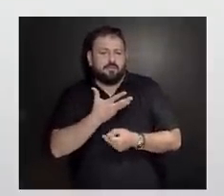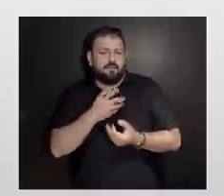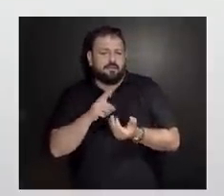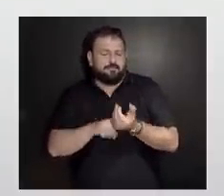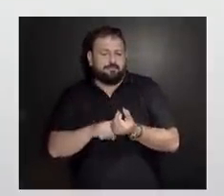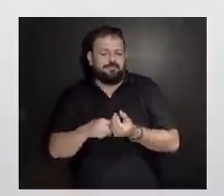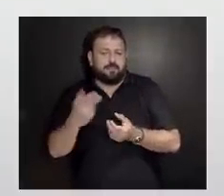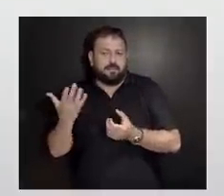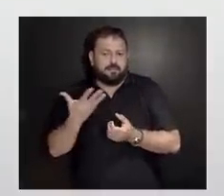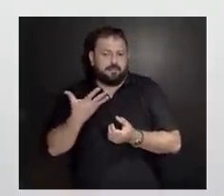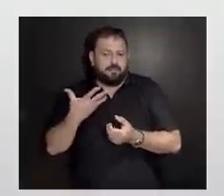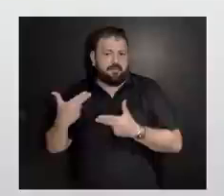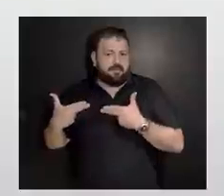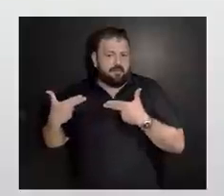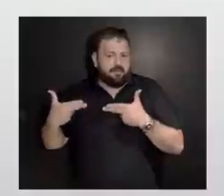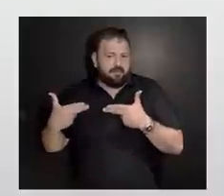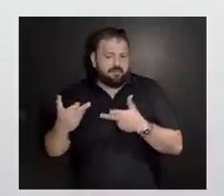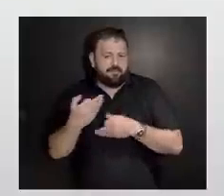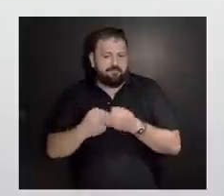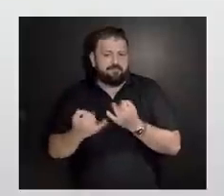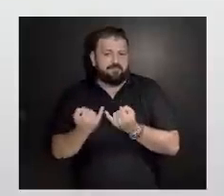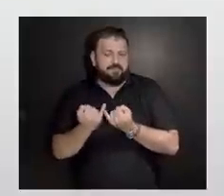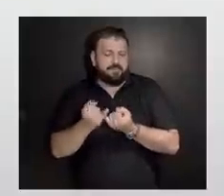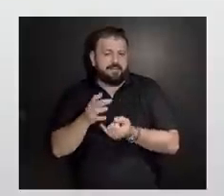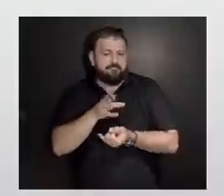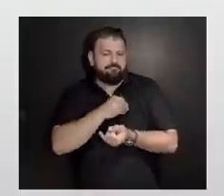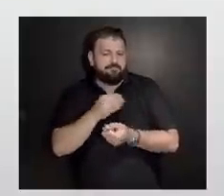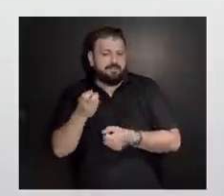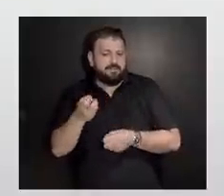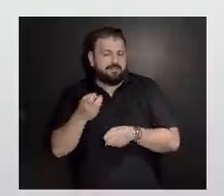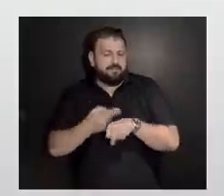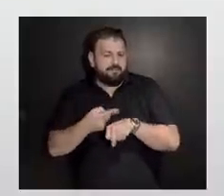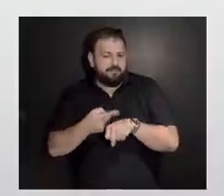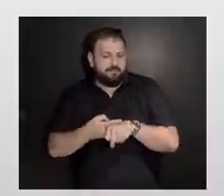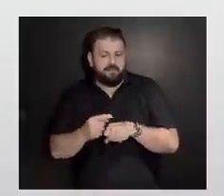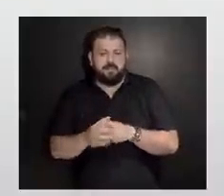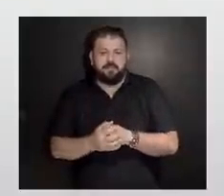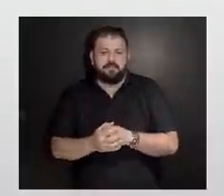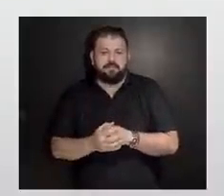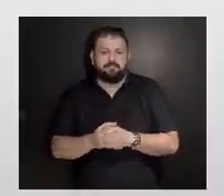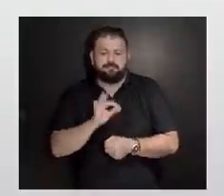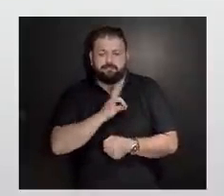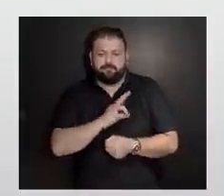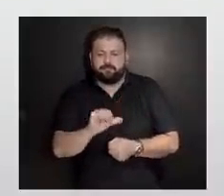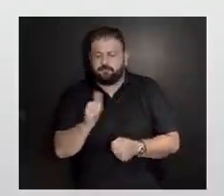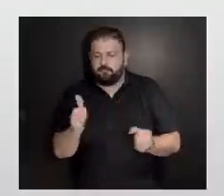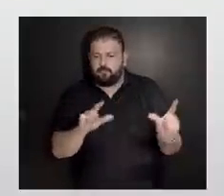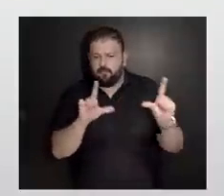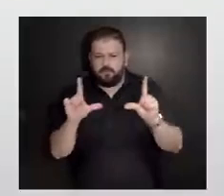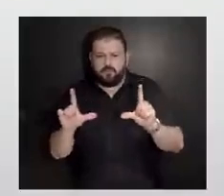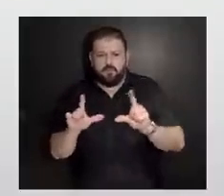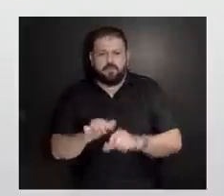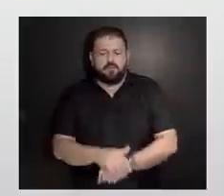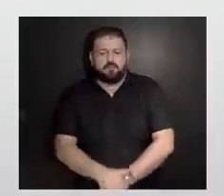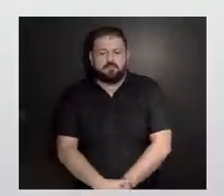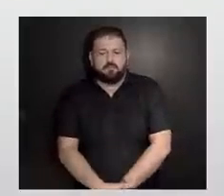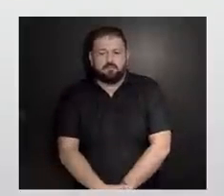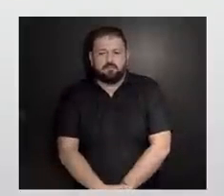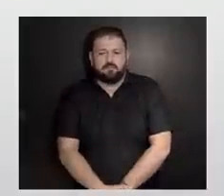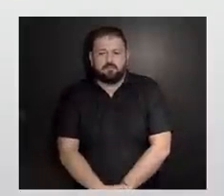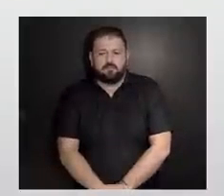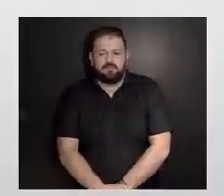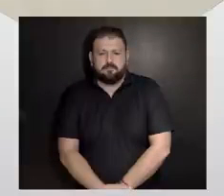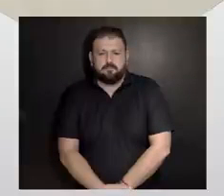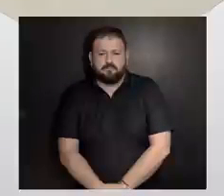carga genética que va a condicionar esta enfermedad. No sé si podemos ver la siguiente imagen.